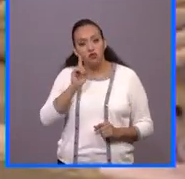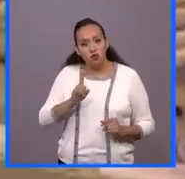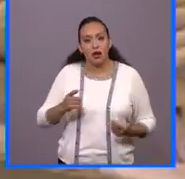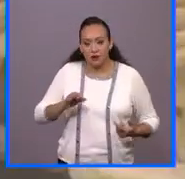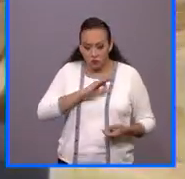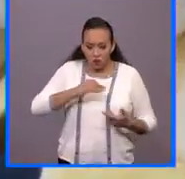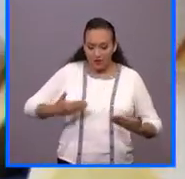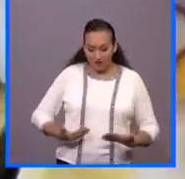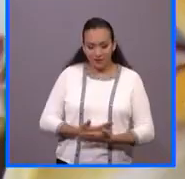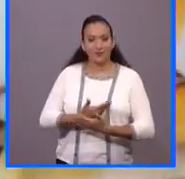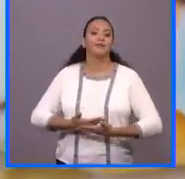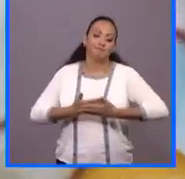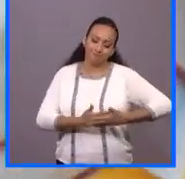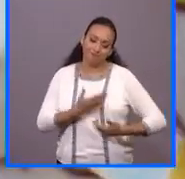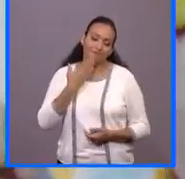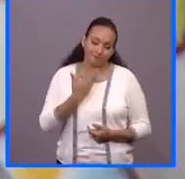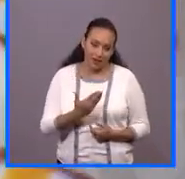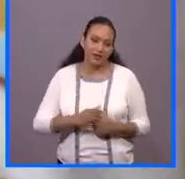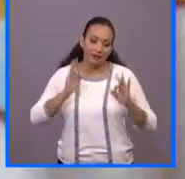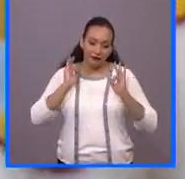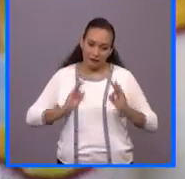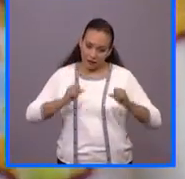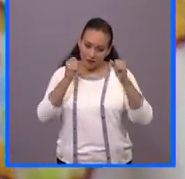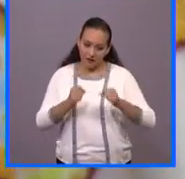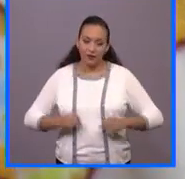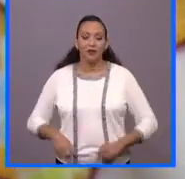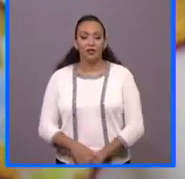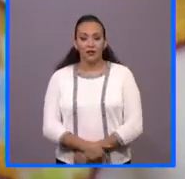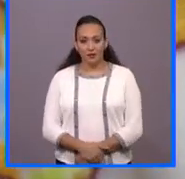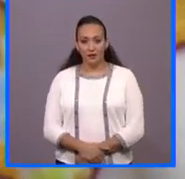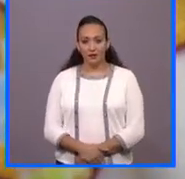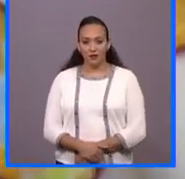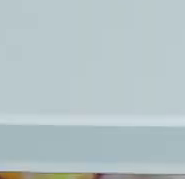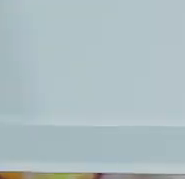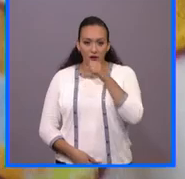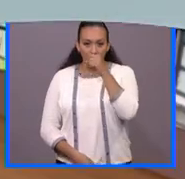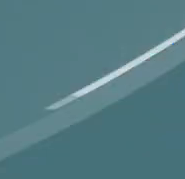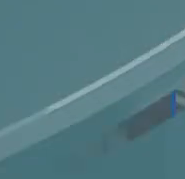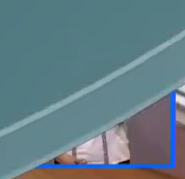humanizados. Para el canal del Poder Judicial de la Federación, Lorena Sánchez Cabrera.